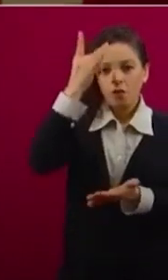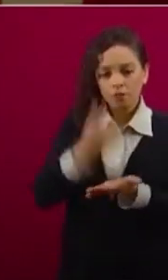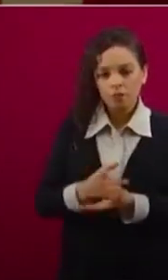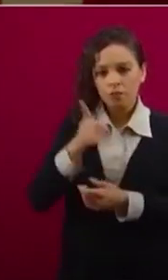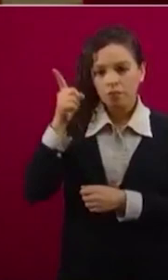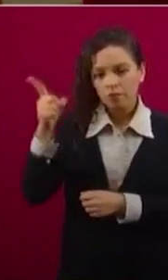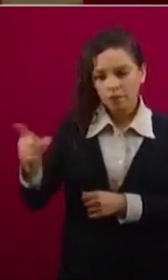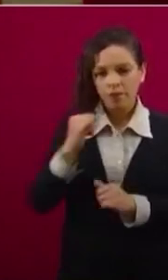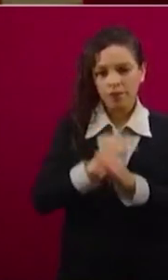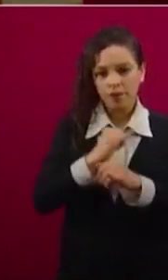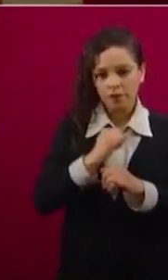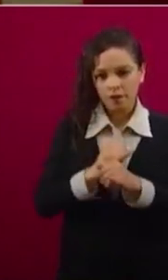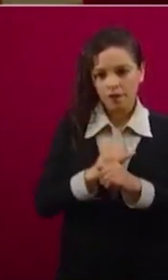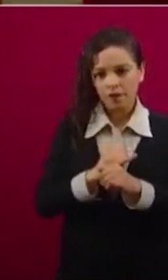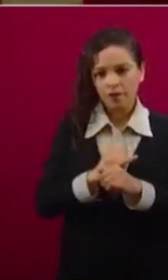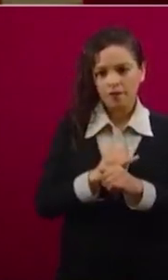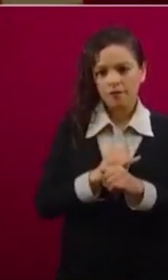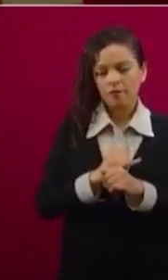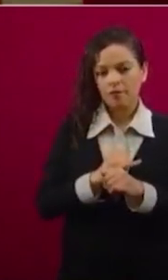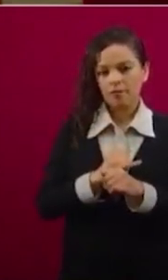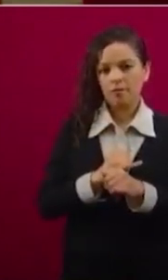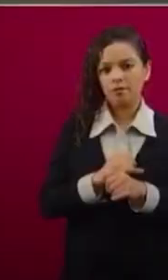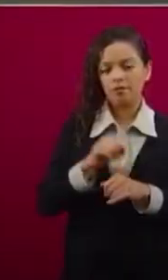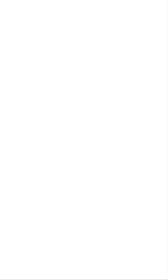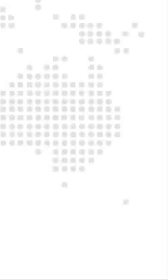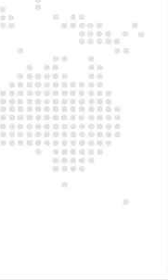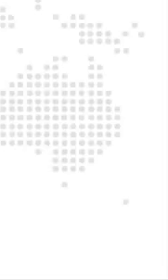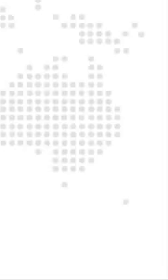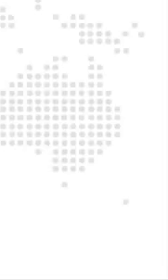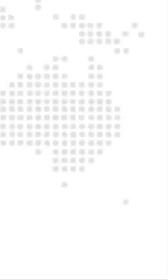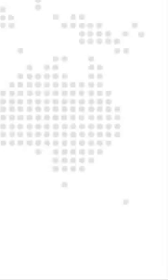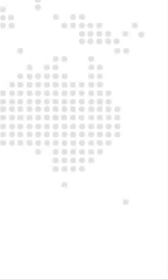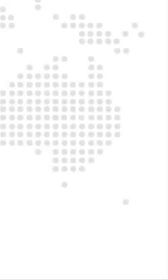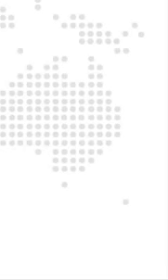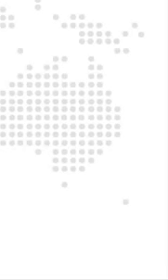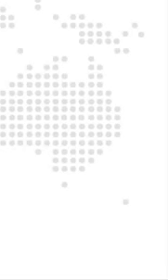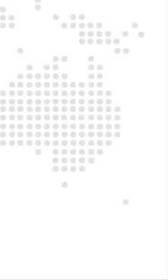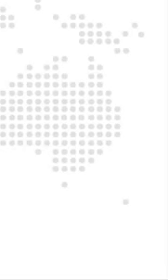está todo el trámite paso a paso